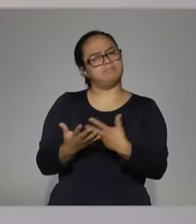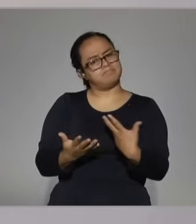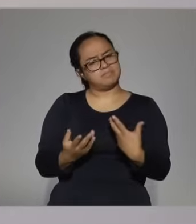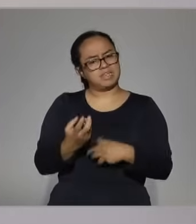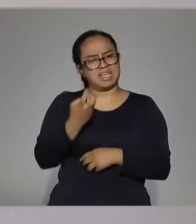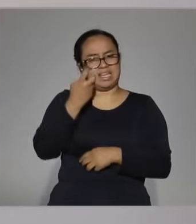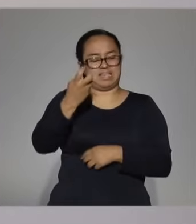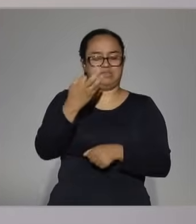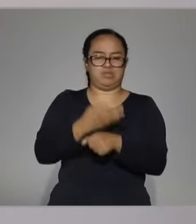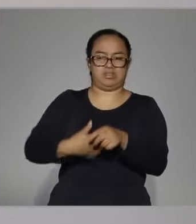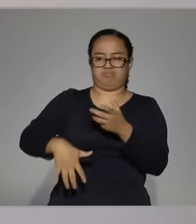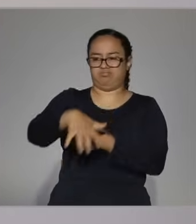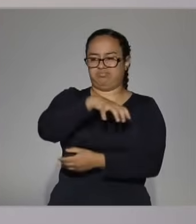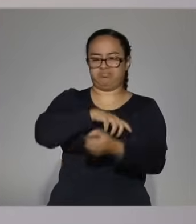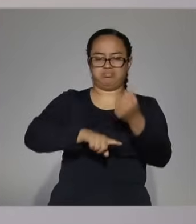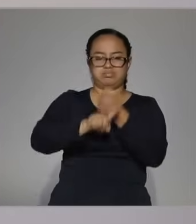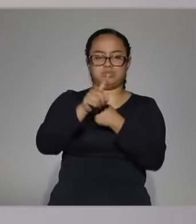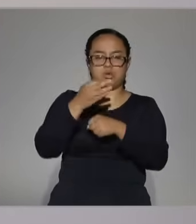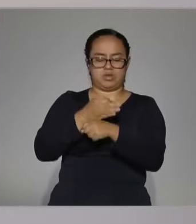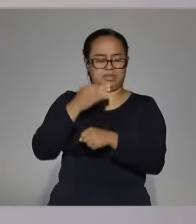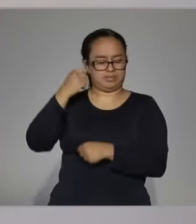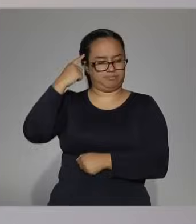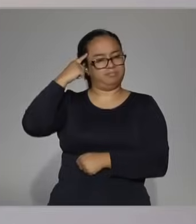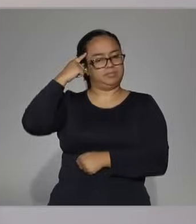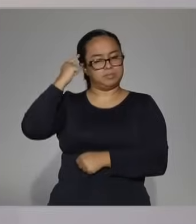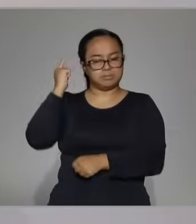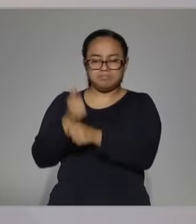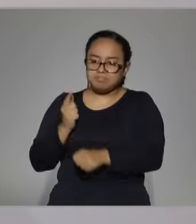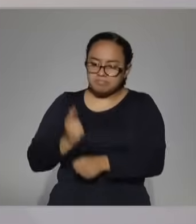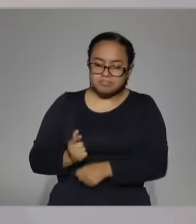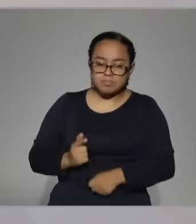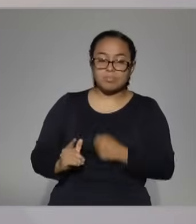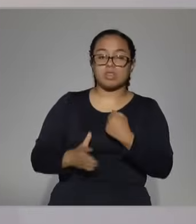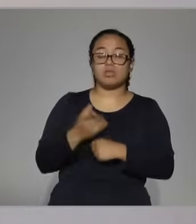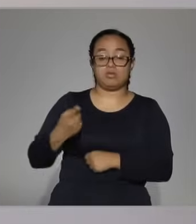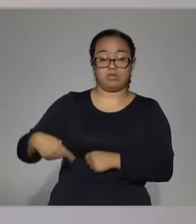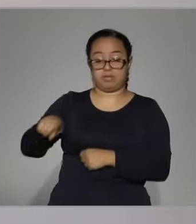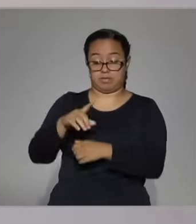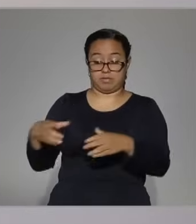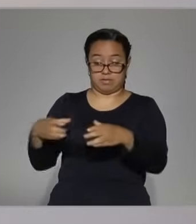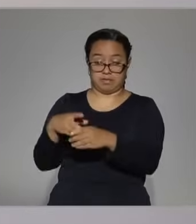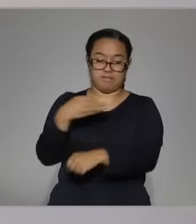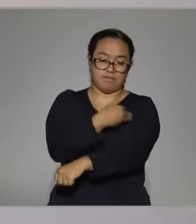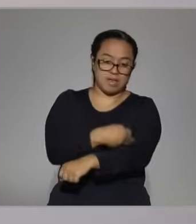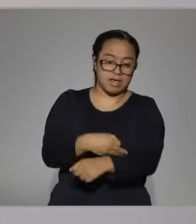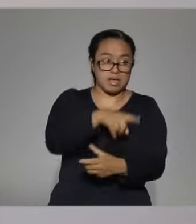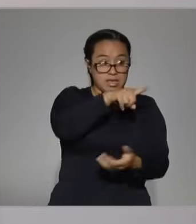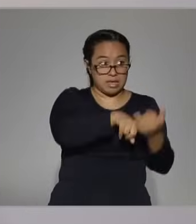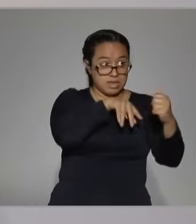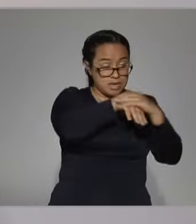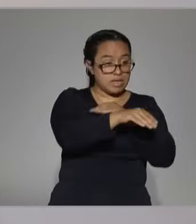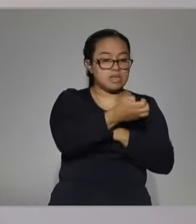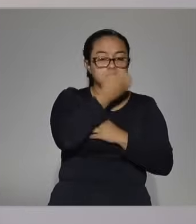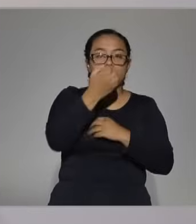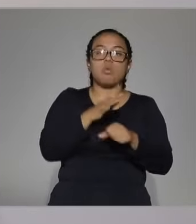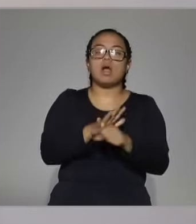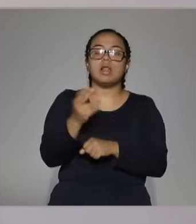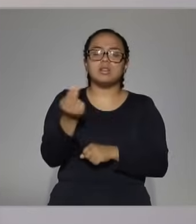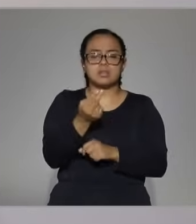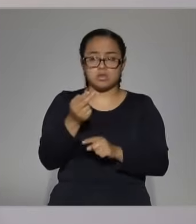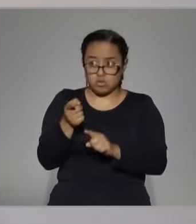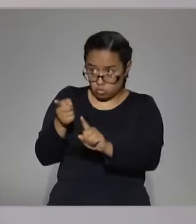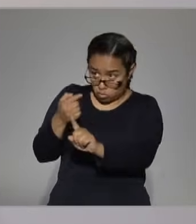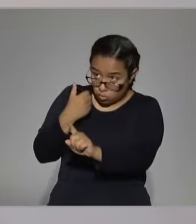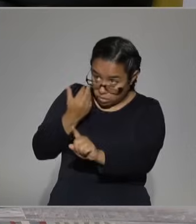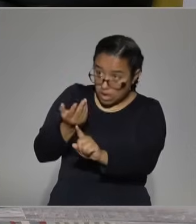una polémica que implementamos o que nos encontramos porque las familias, las escuelas, ¿qué necesita? ¿Quiere esto?